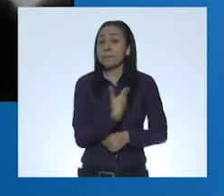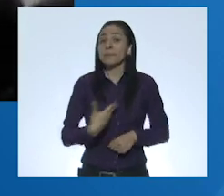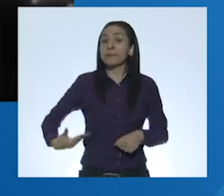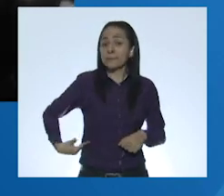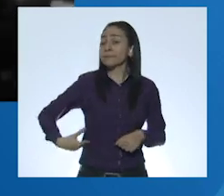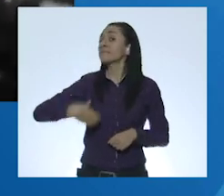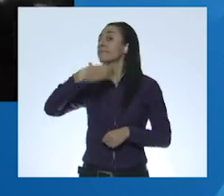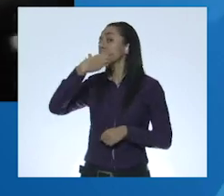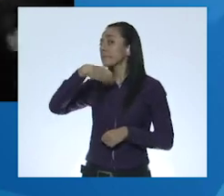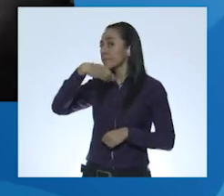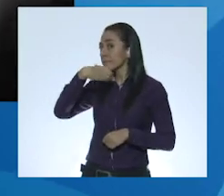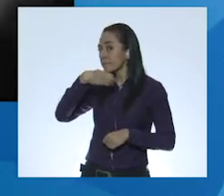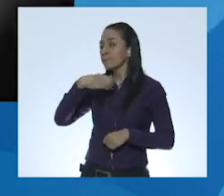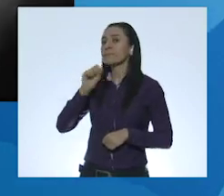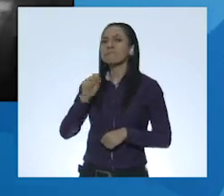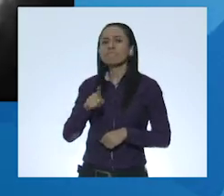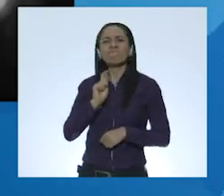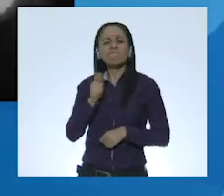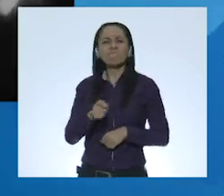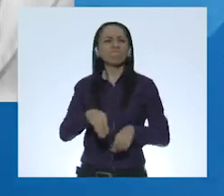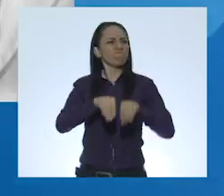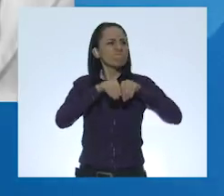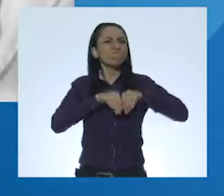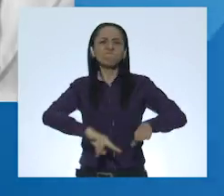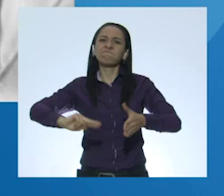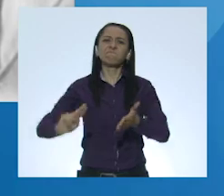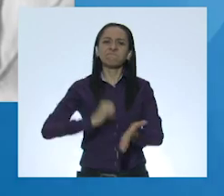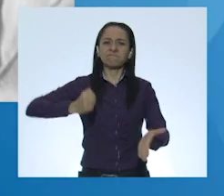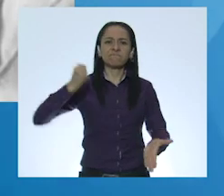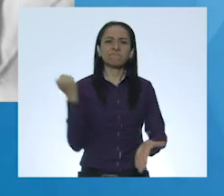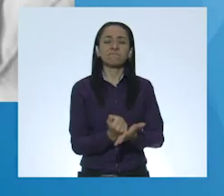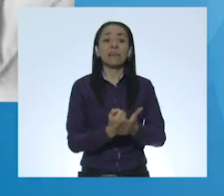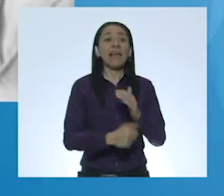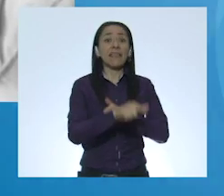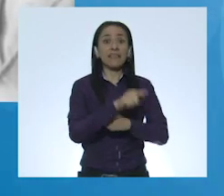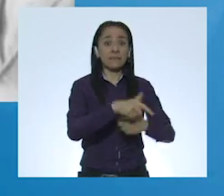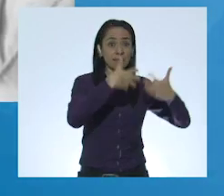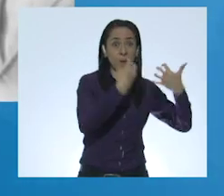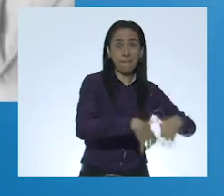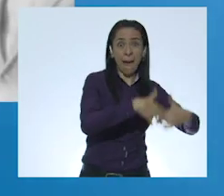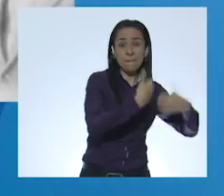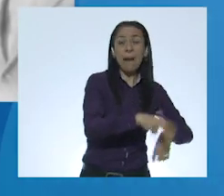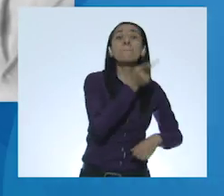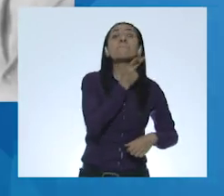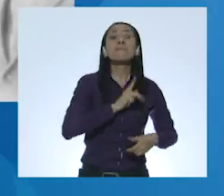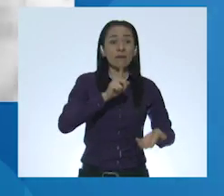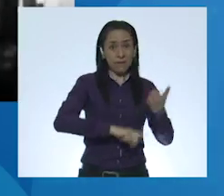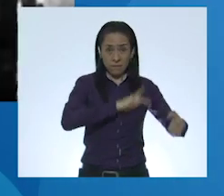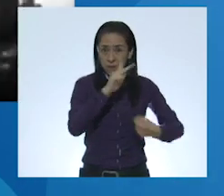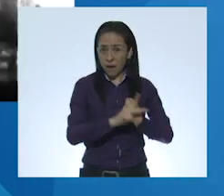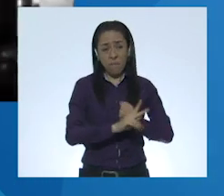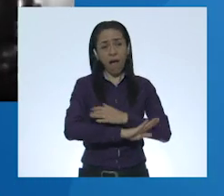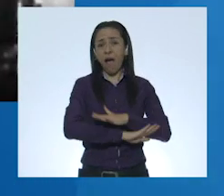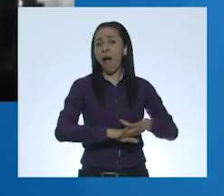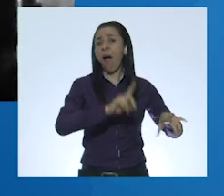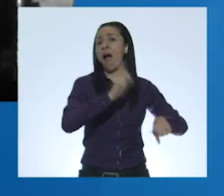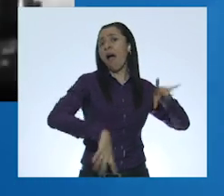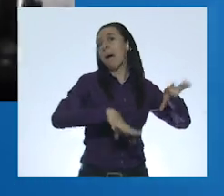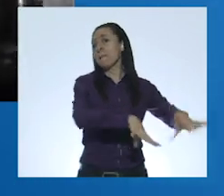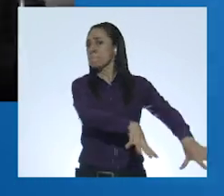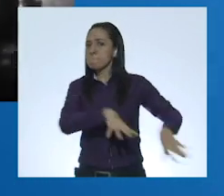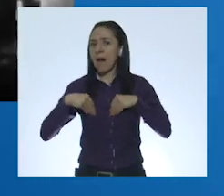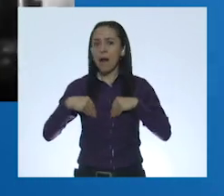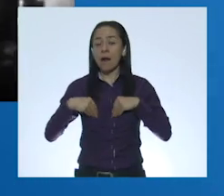Río decretó la expropiación de las 17 compañías petroleras que laboraban en el país. A partir de